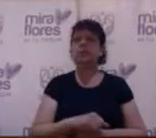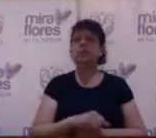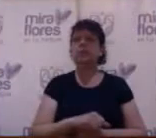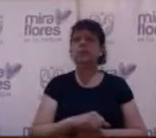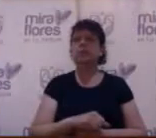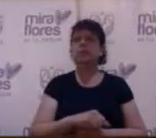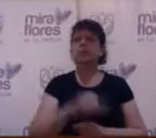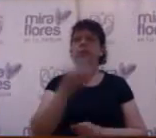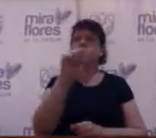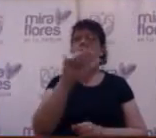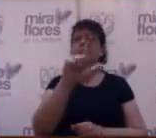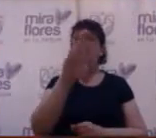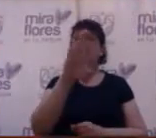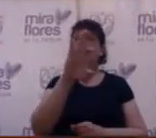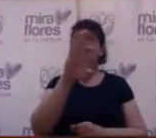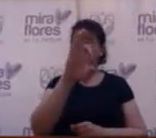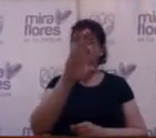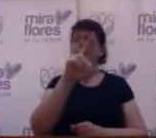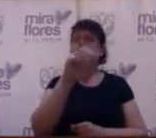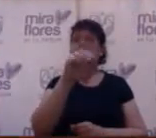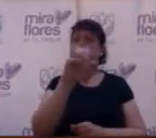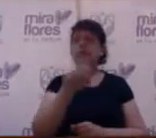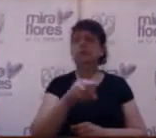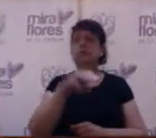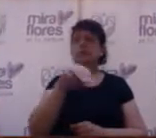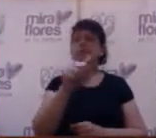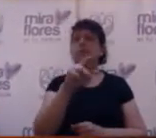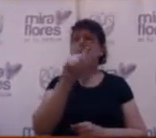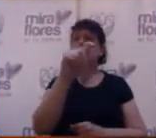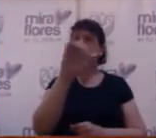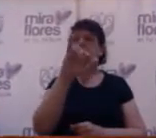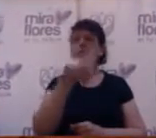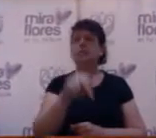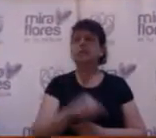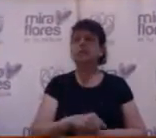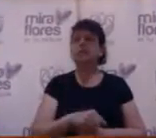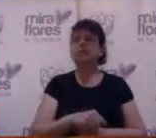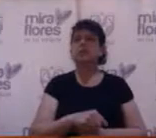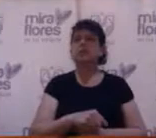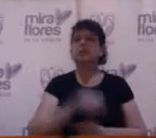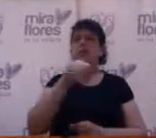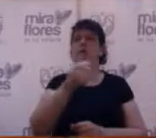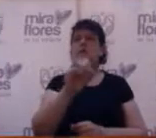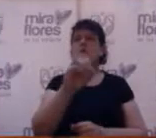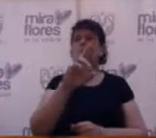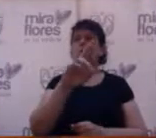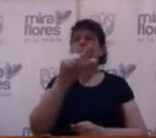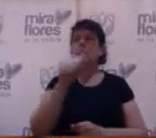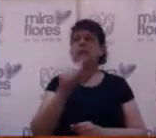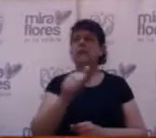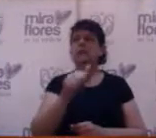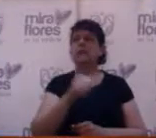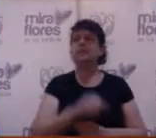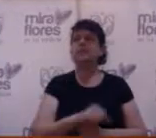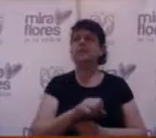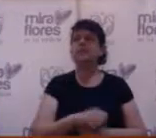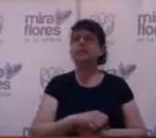Presente. Señor Alfredo Lee Gabriel. Señor Martín Bustamante Castro. Presente. Señor Jorge de Albertis González del